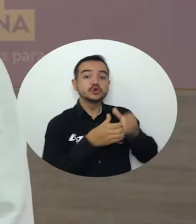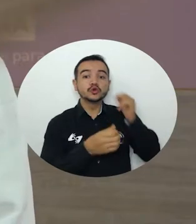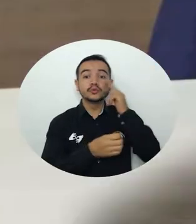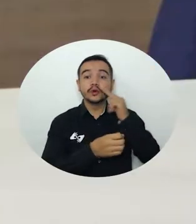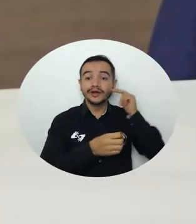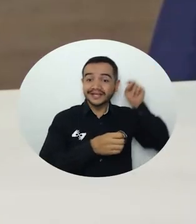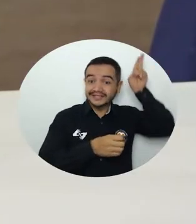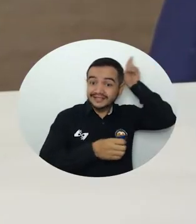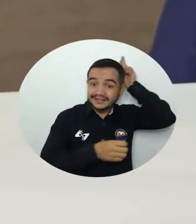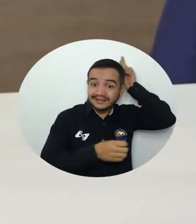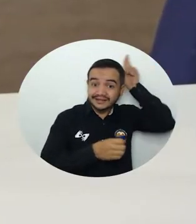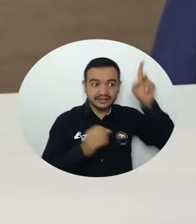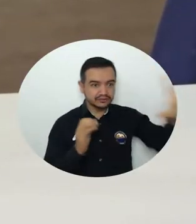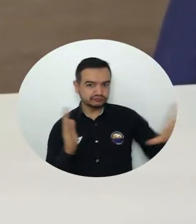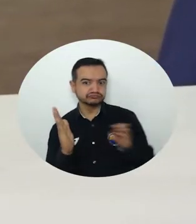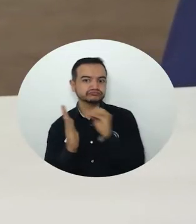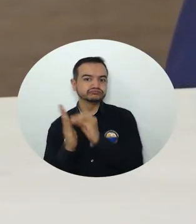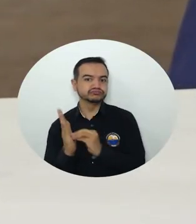indígenas.